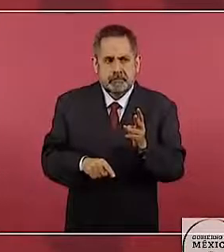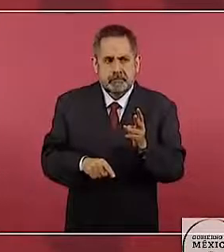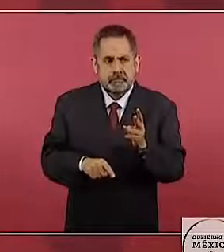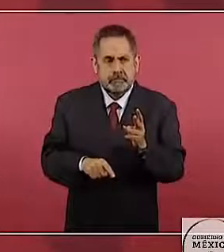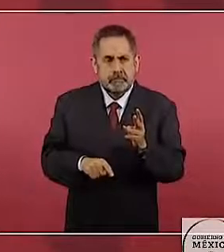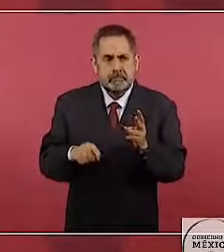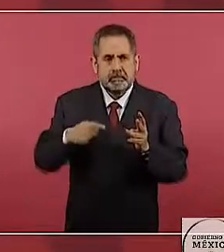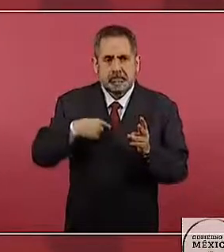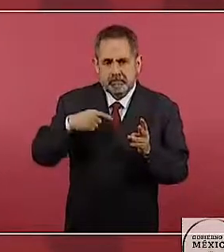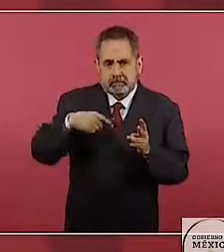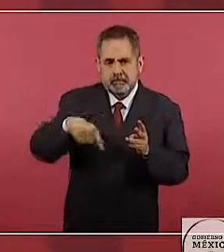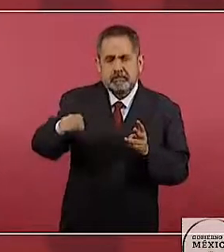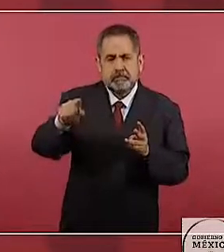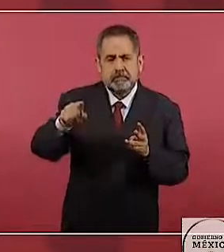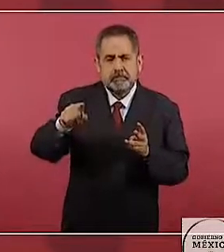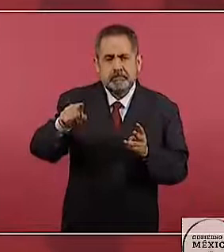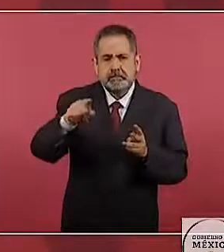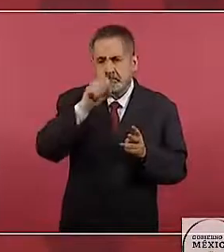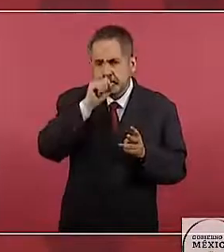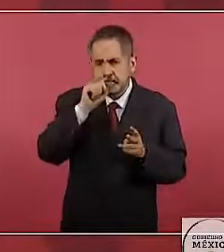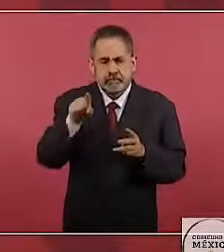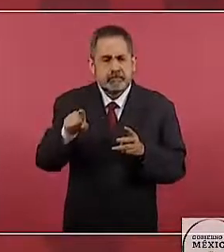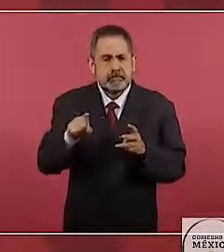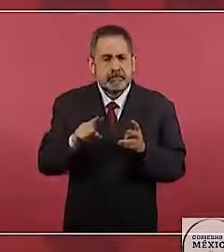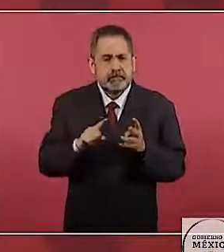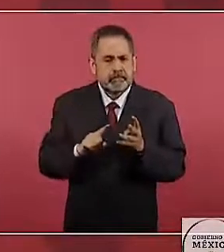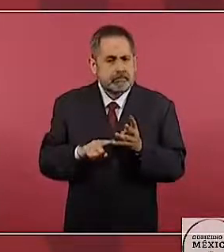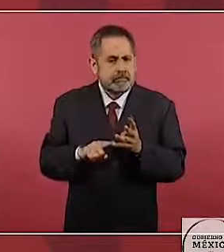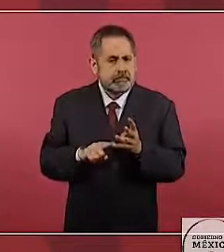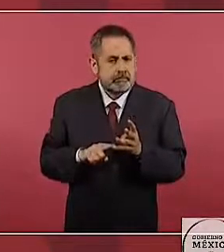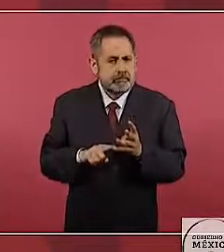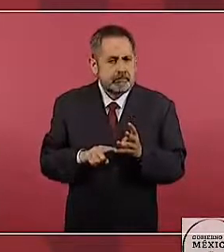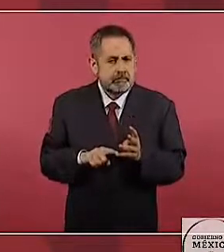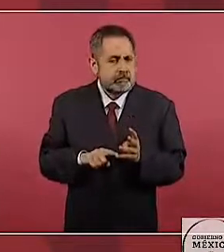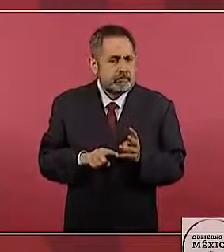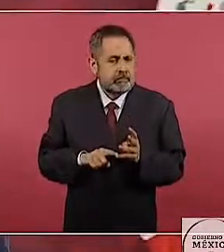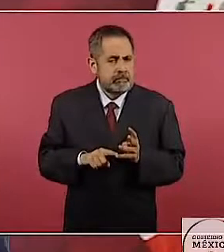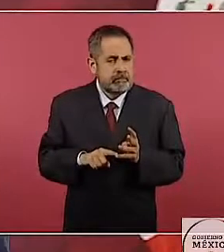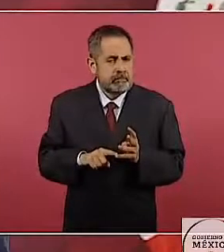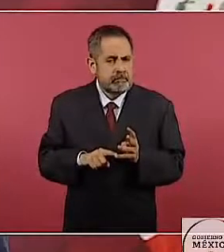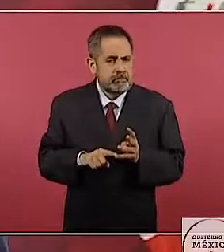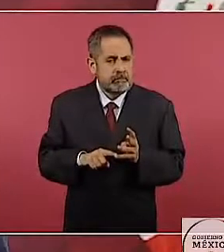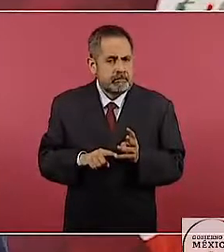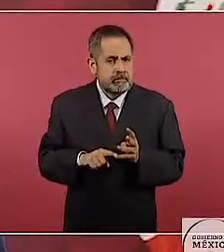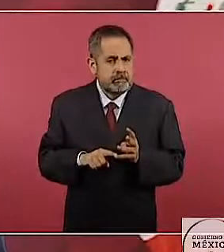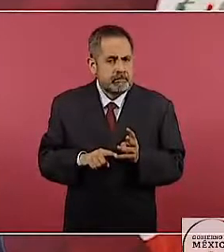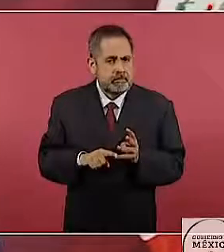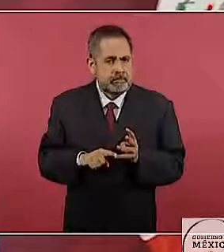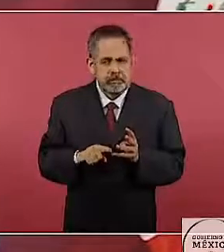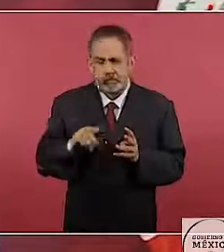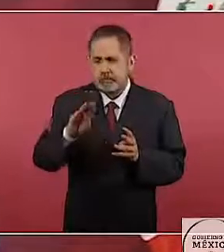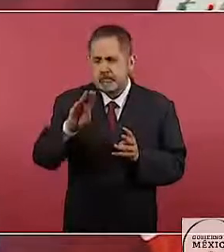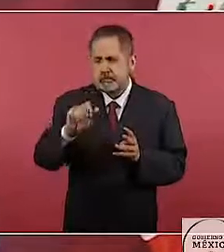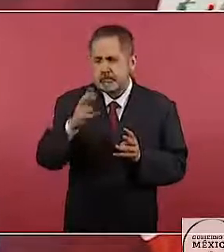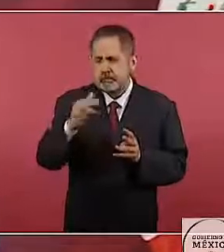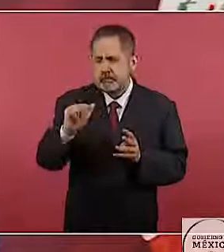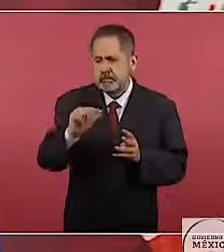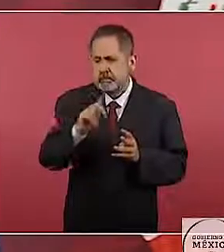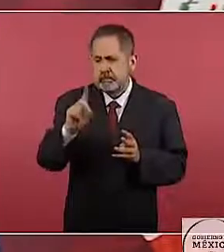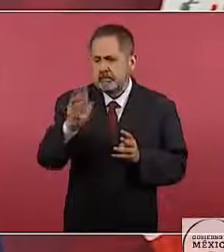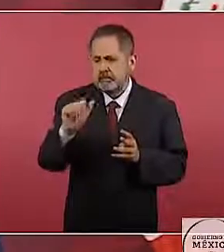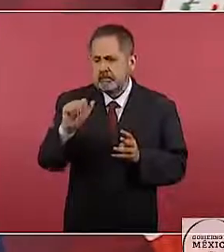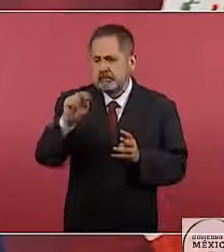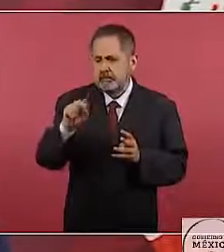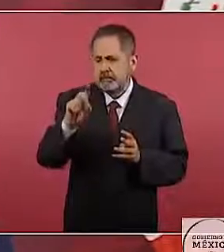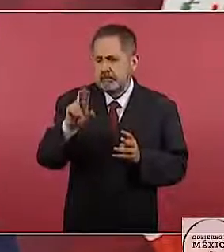voy también a Bahía de Banderas.